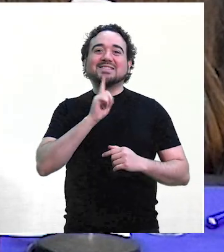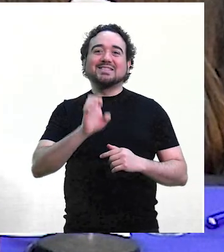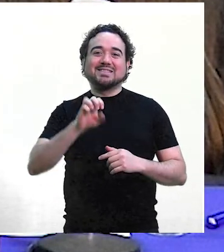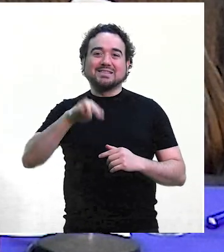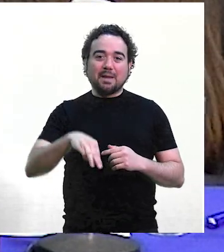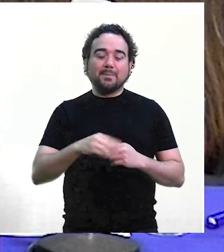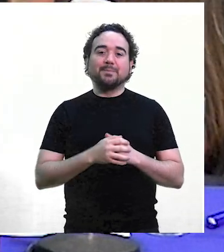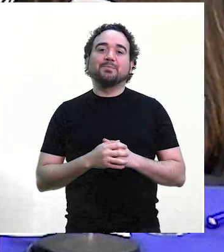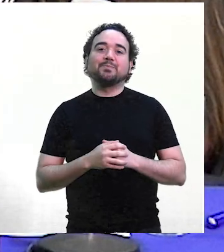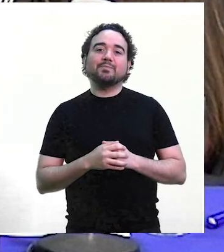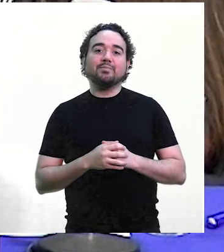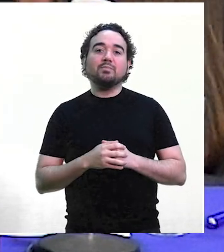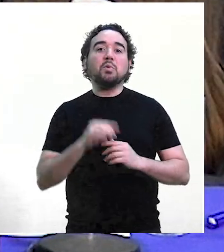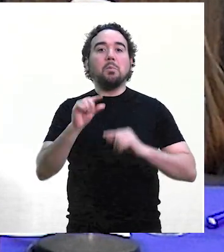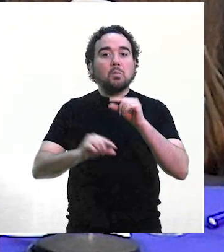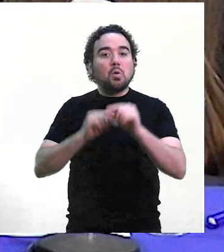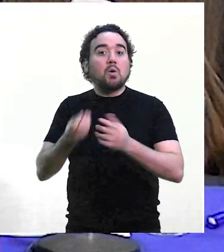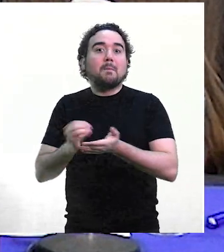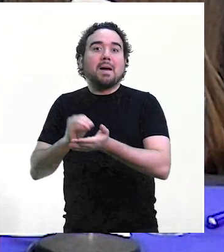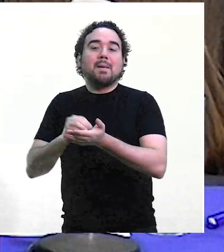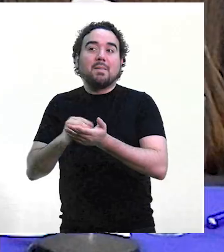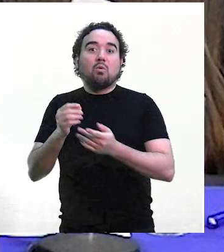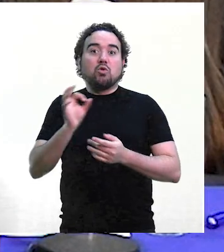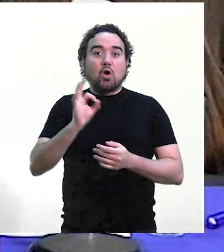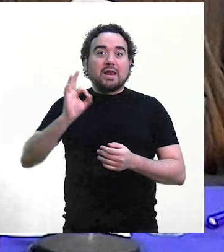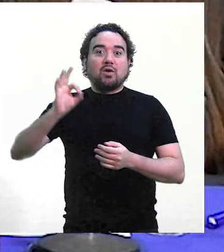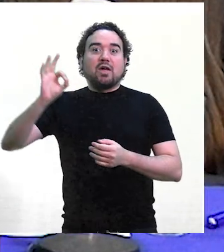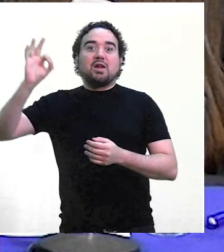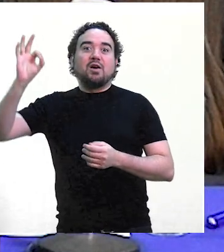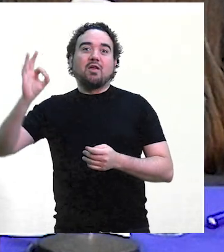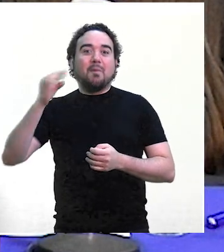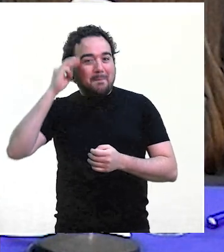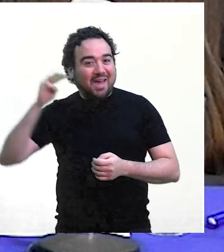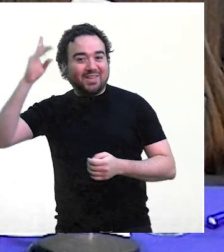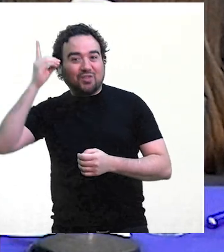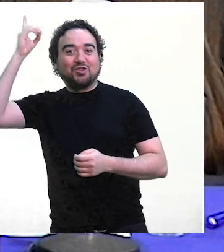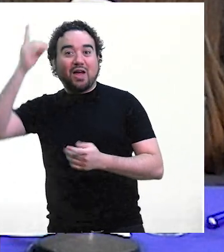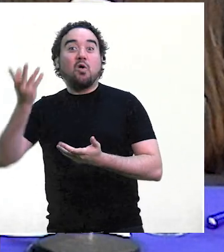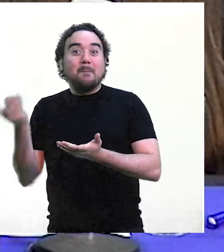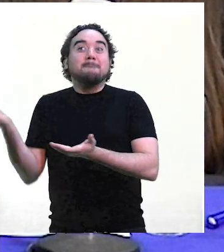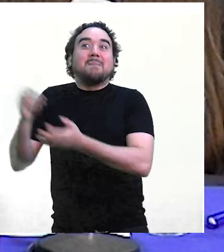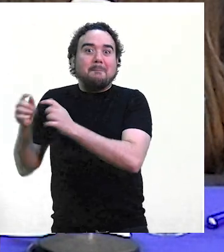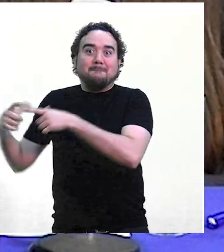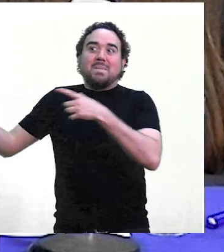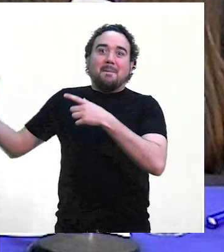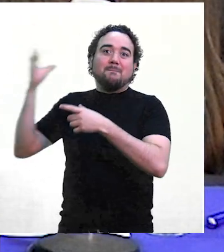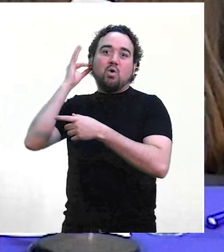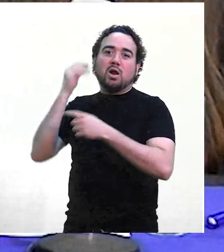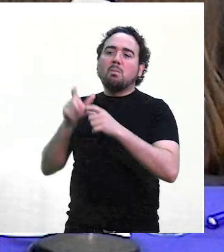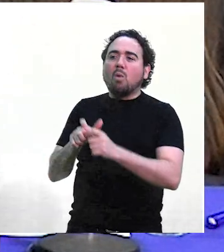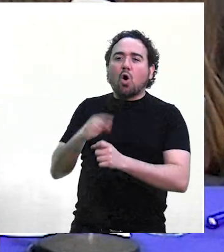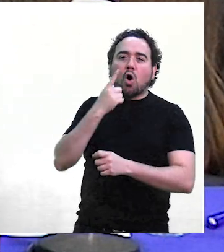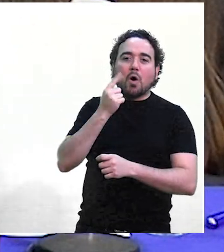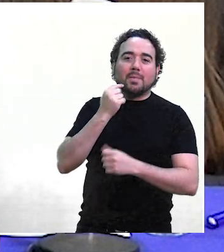las carreras STEM, cuando vamos subiendo los grados somos más. Entonces, ¿qué es lo que está pasando allí?